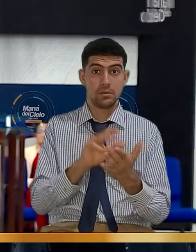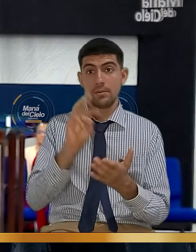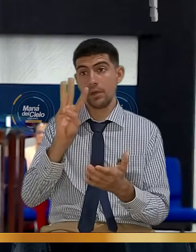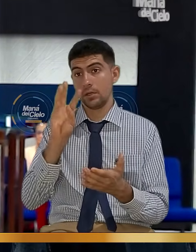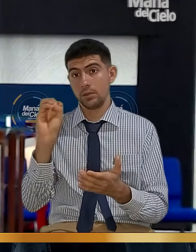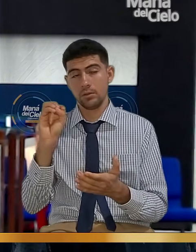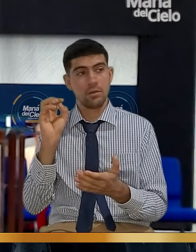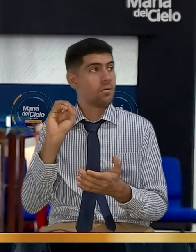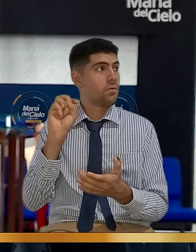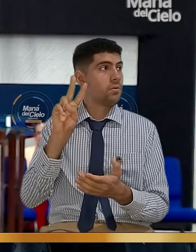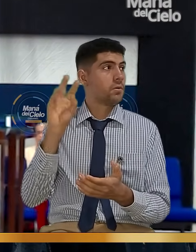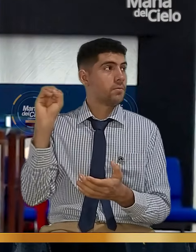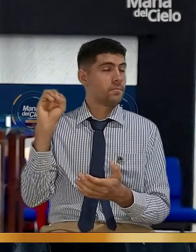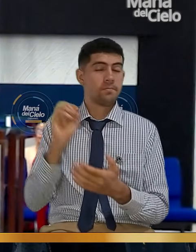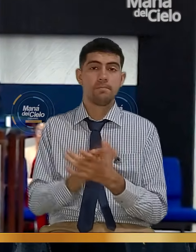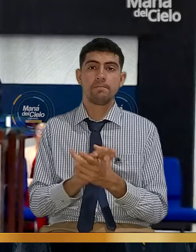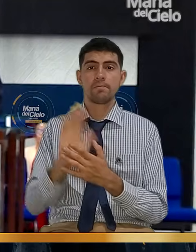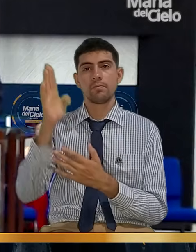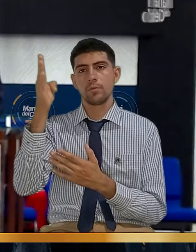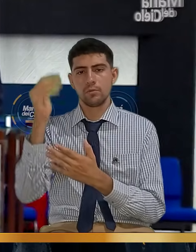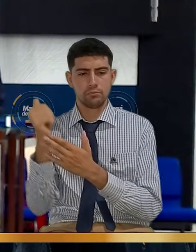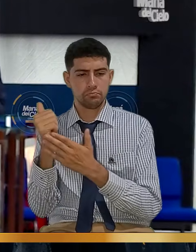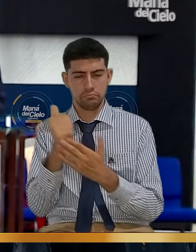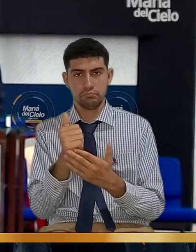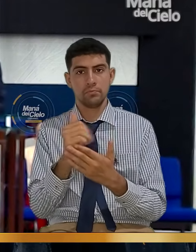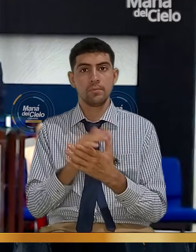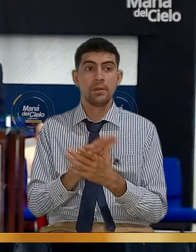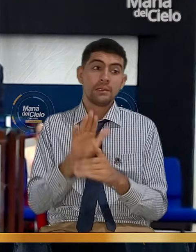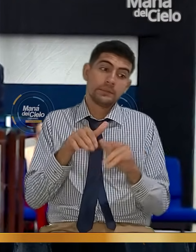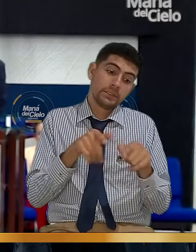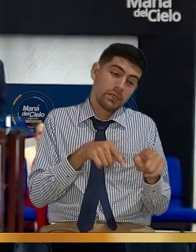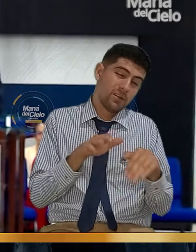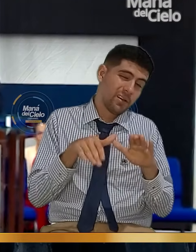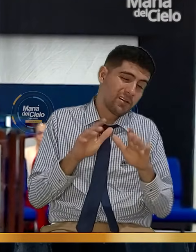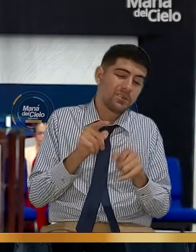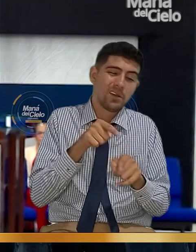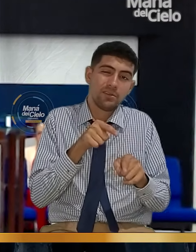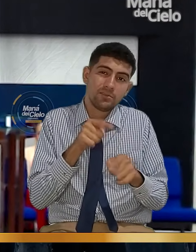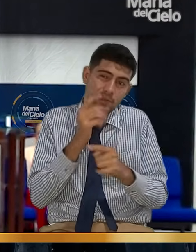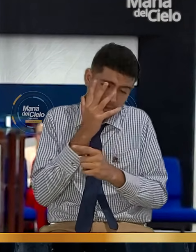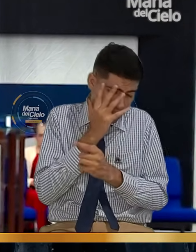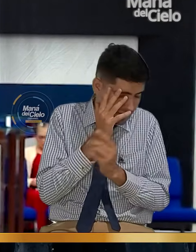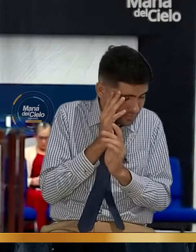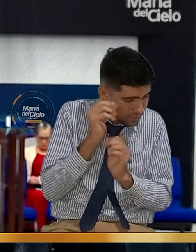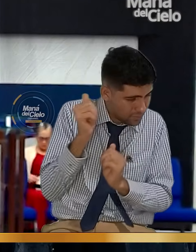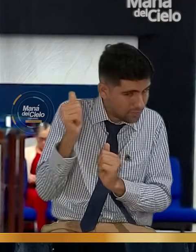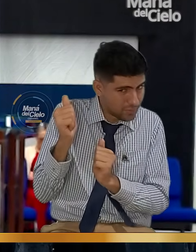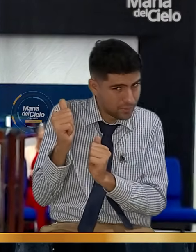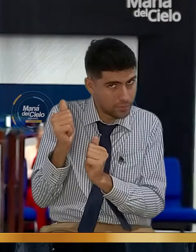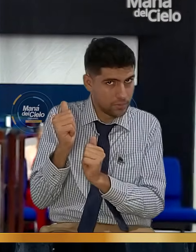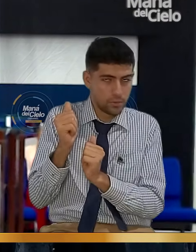una bendición. Si van 20, si van 30, pero ayúdenos a orar. Que Dios mueva el corazón de